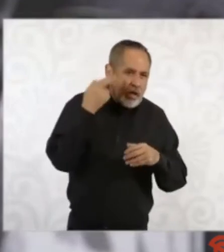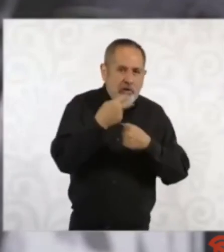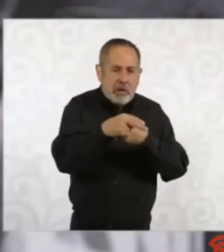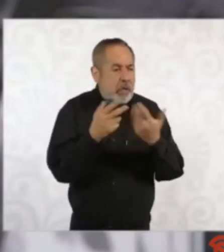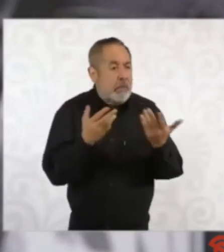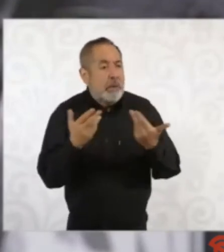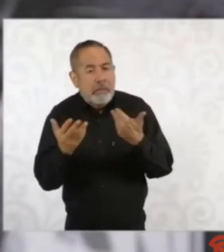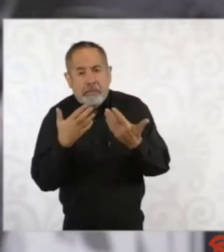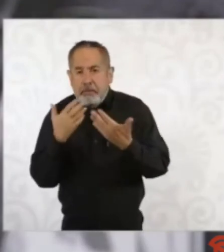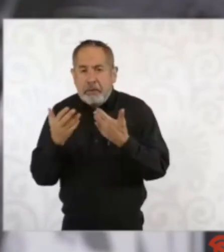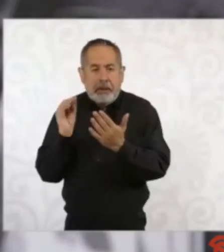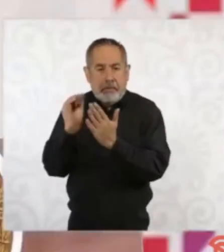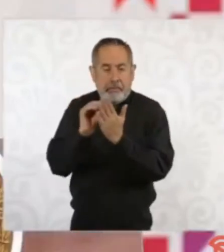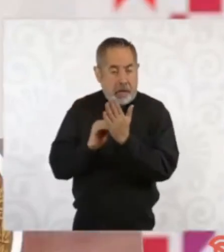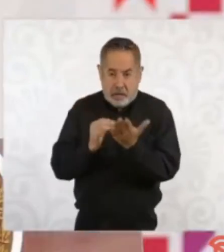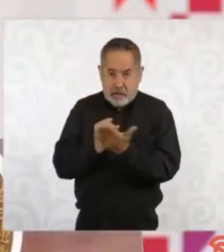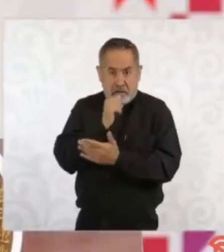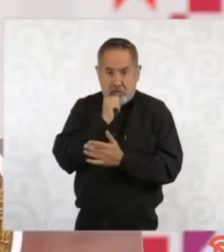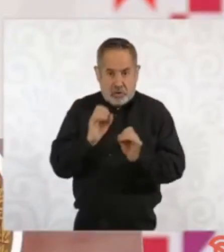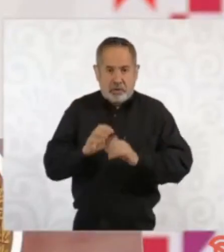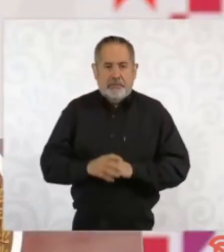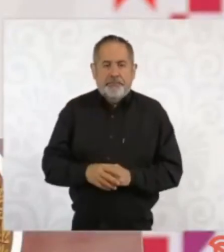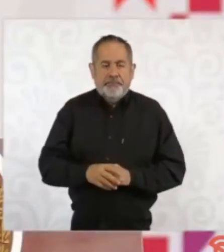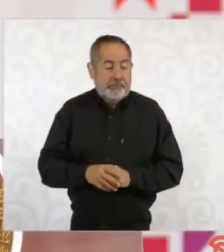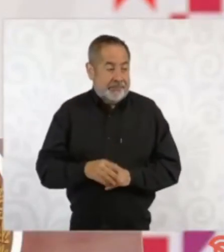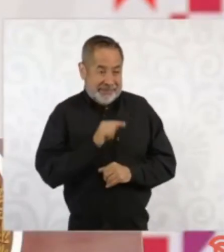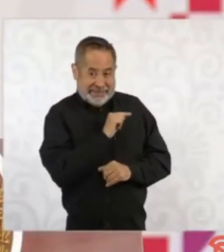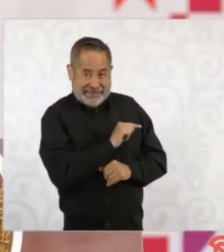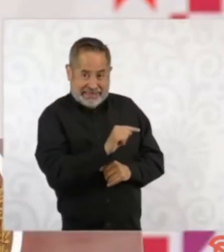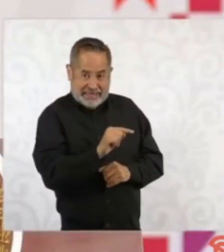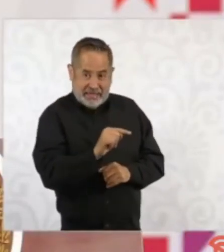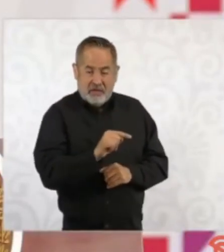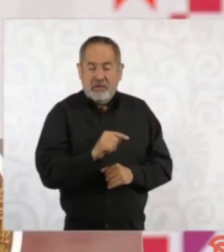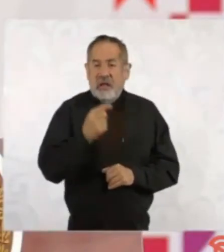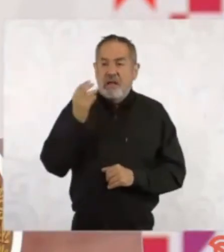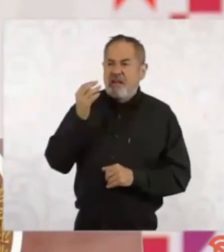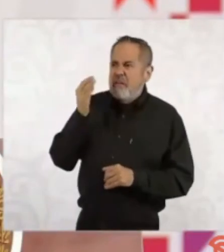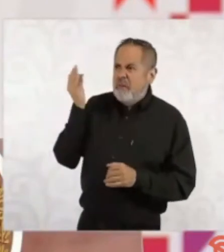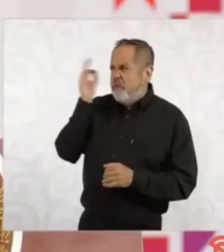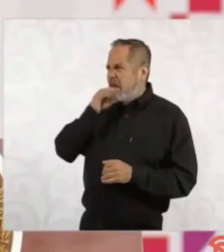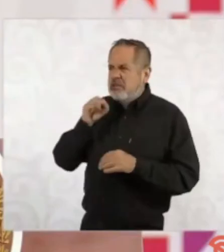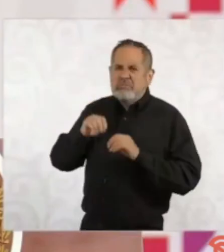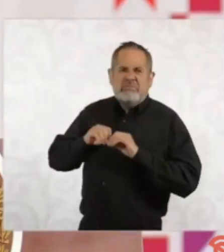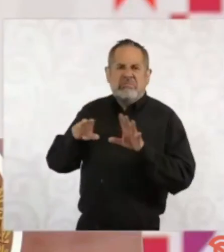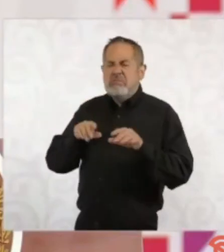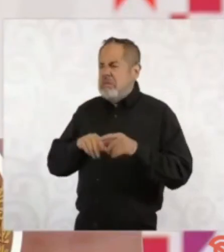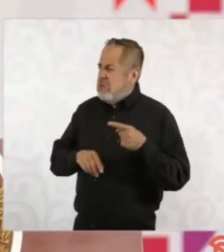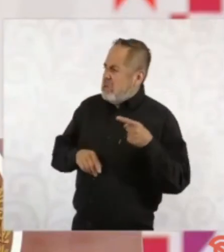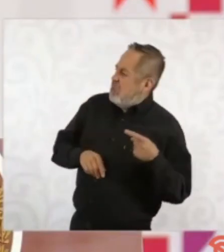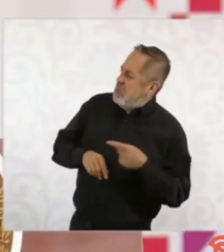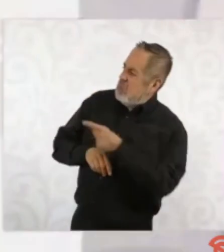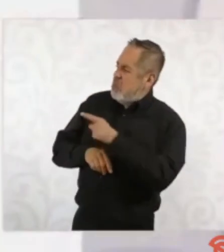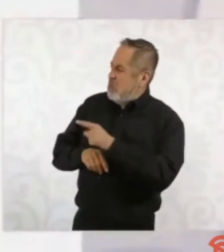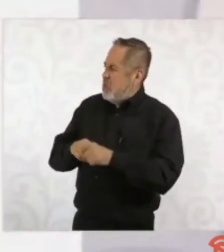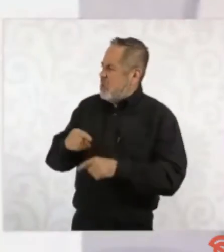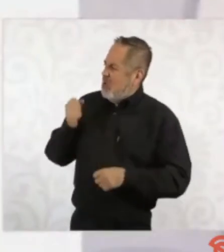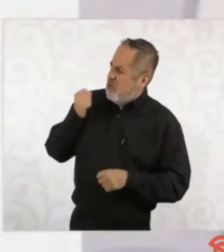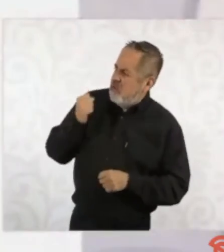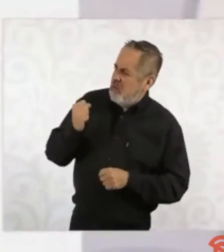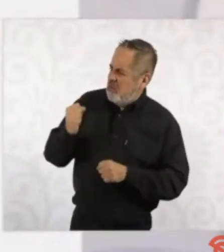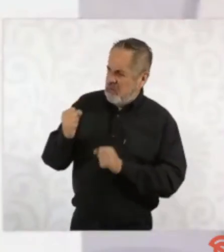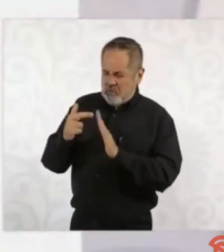inició esta campaña primero pretendiendo establecer una falsa narrativa de que se trataban de